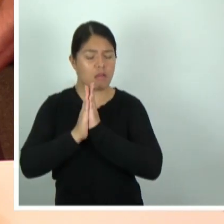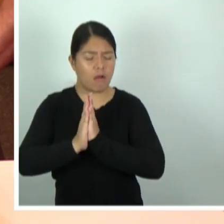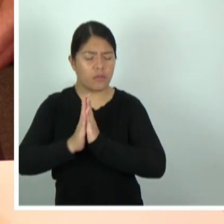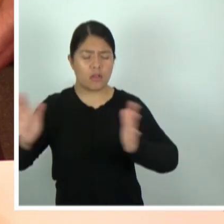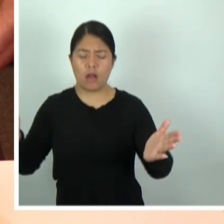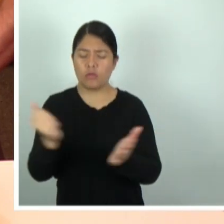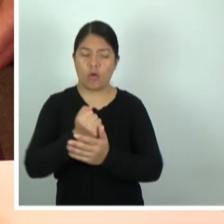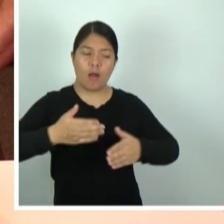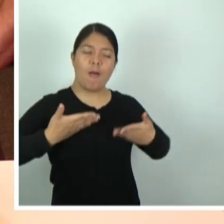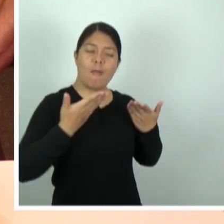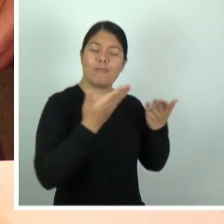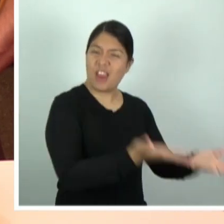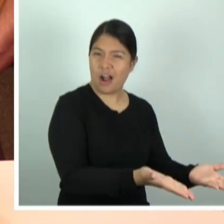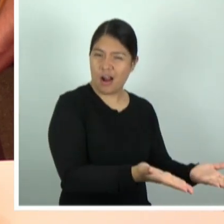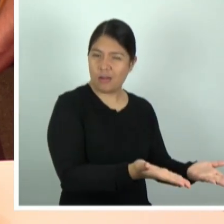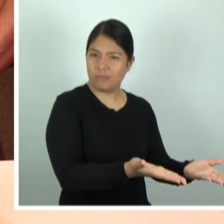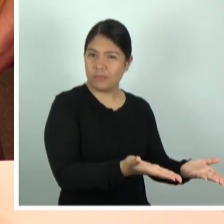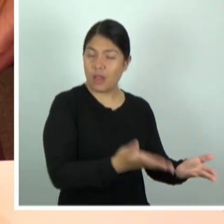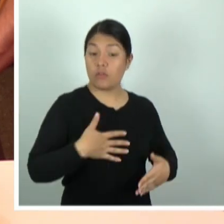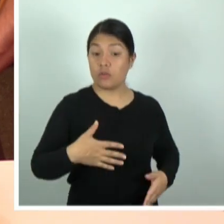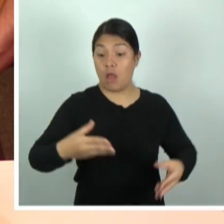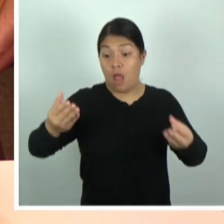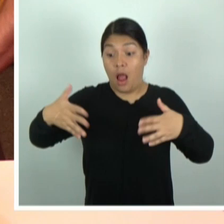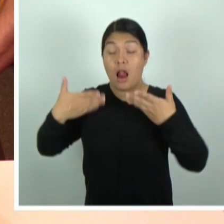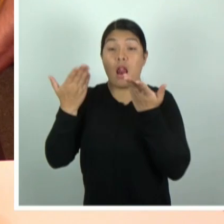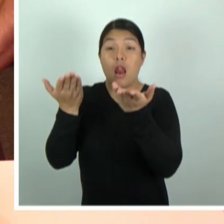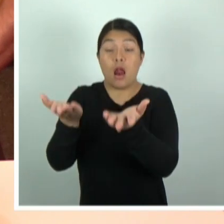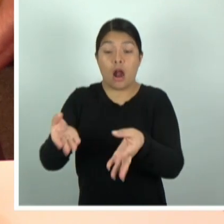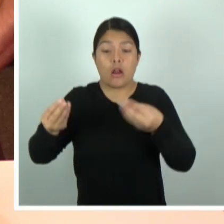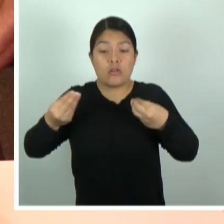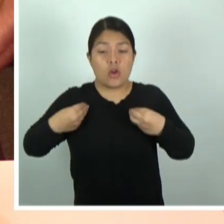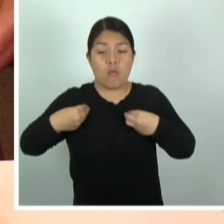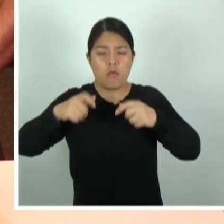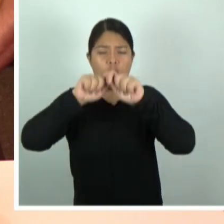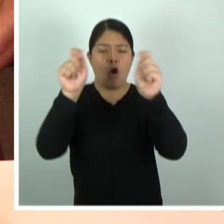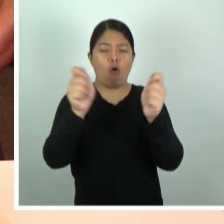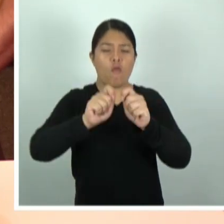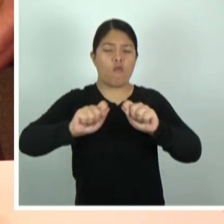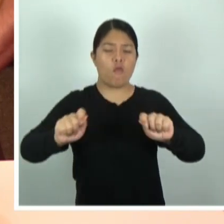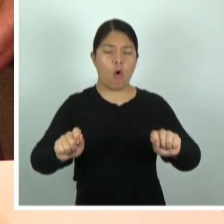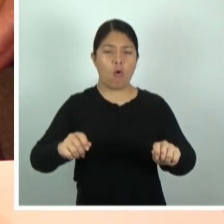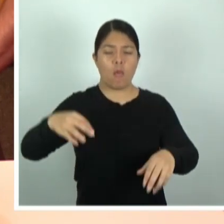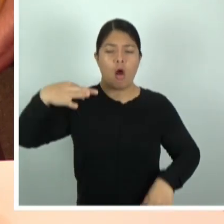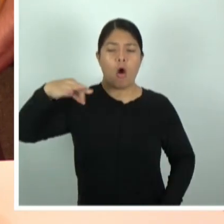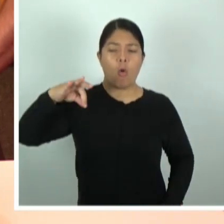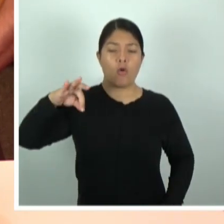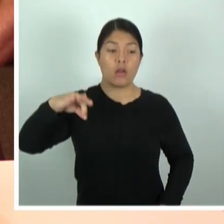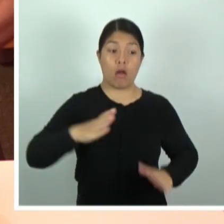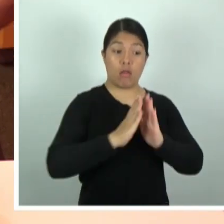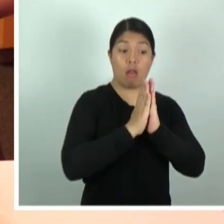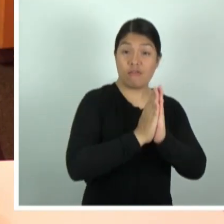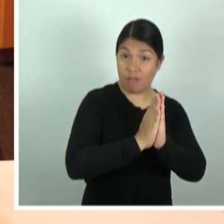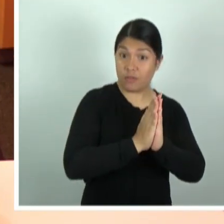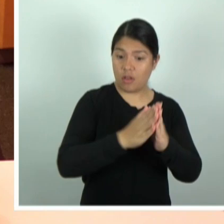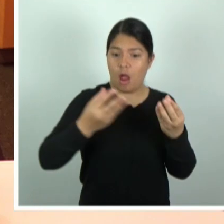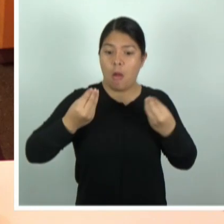la gracia es la única forma de poder vivir en santidad. ¿Y por qué